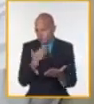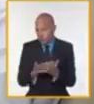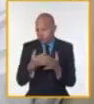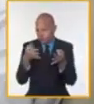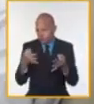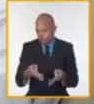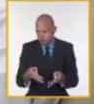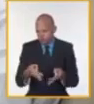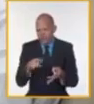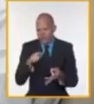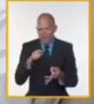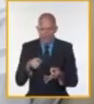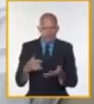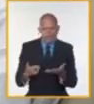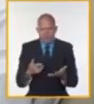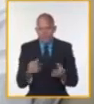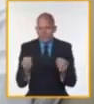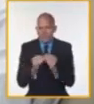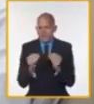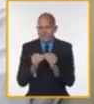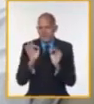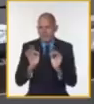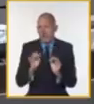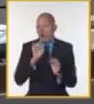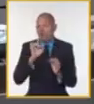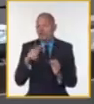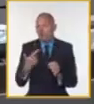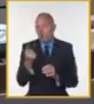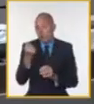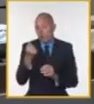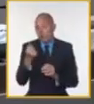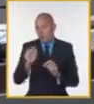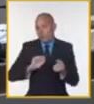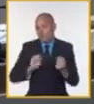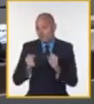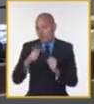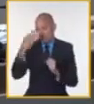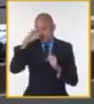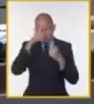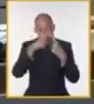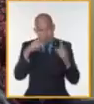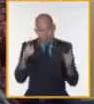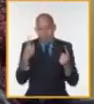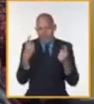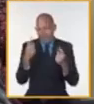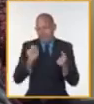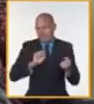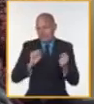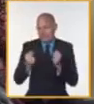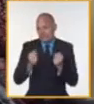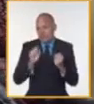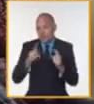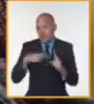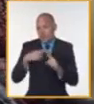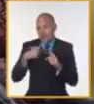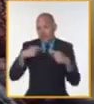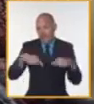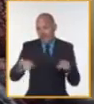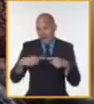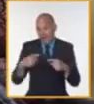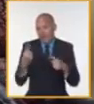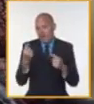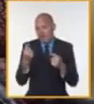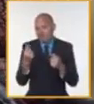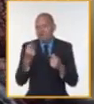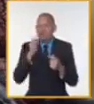primer lugar al programa de estabilización macroeconómica del país. Restaurar los equilibrios